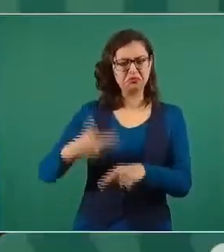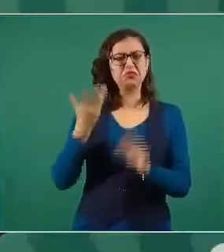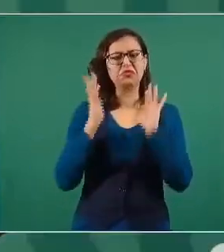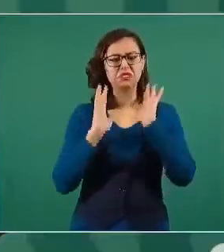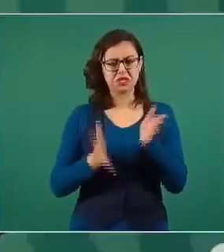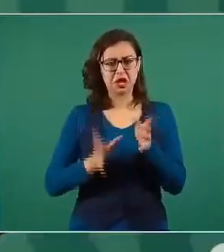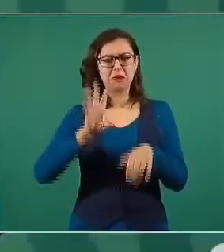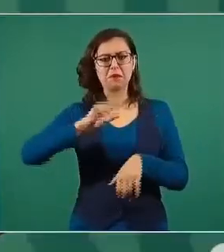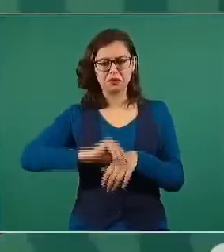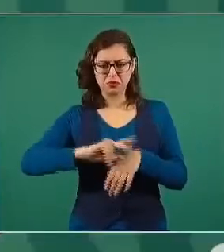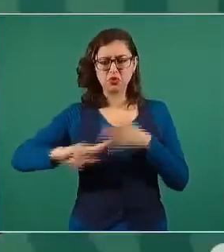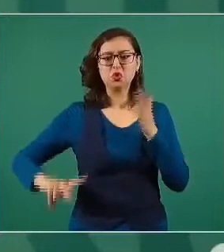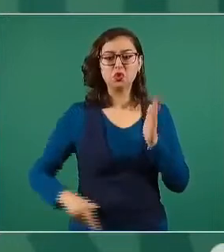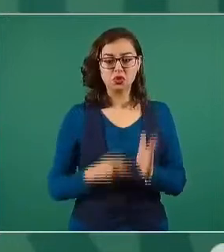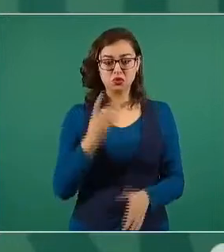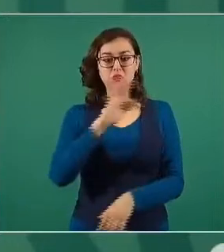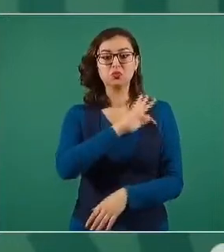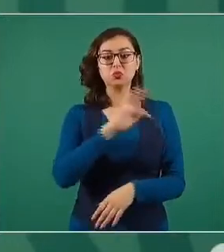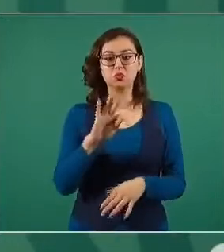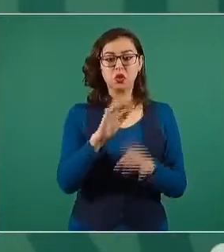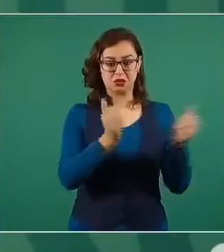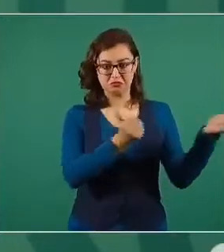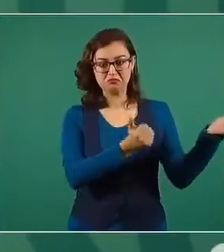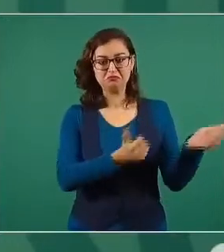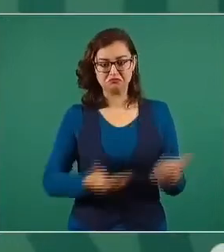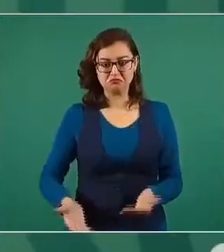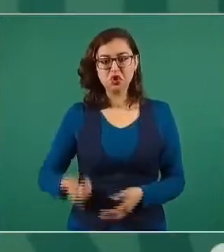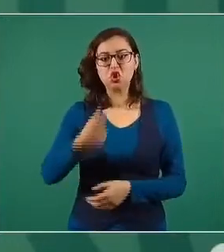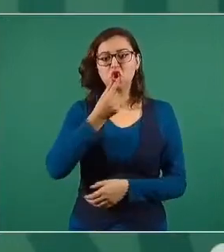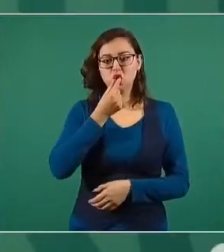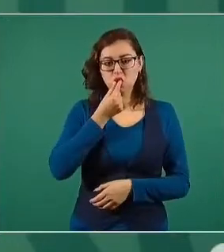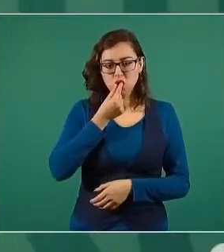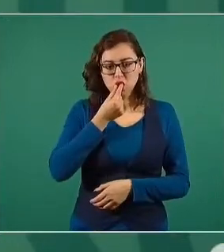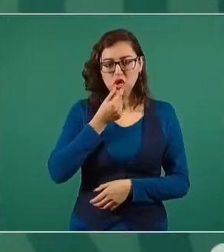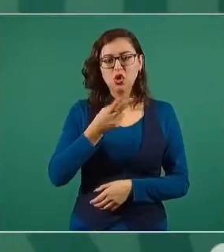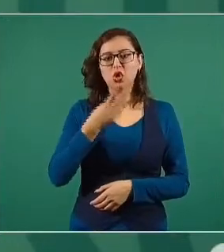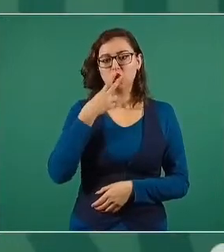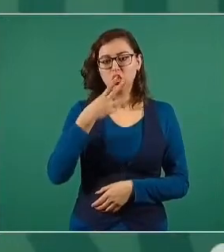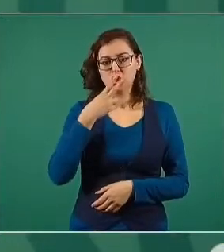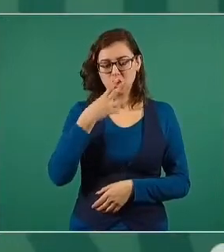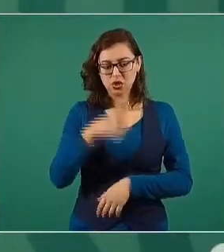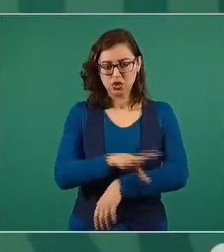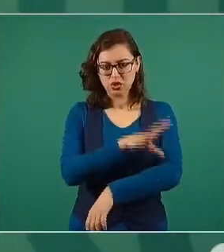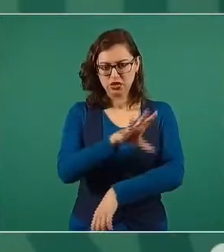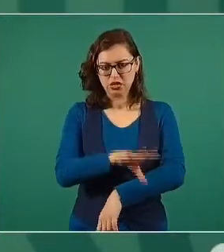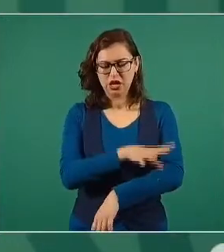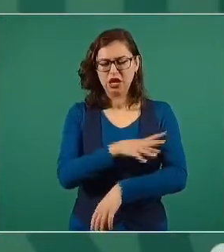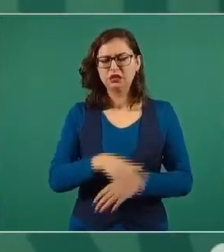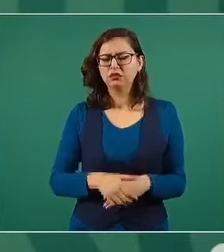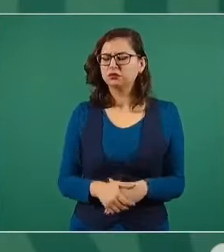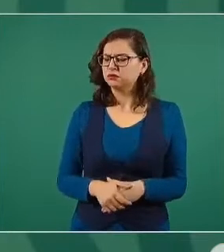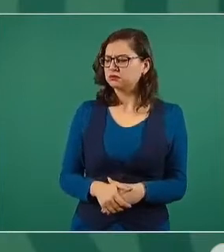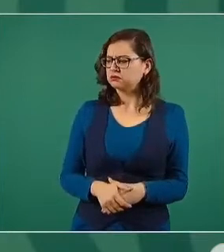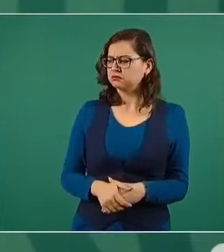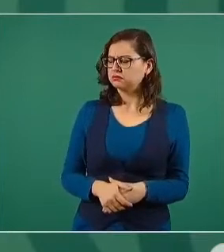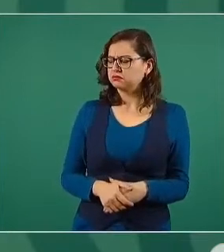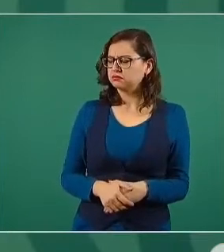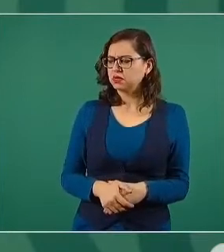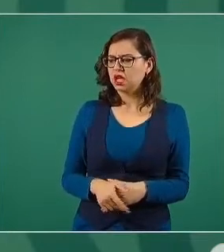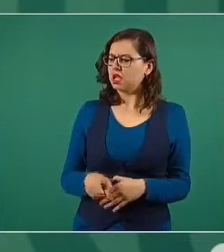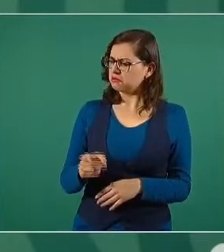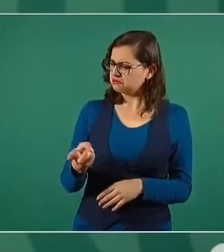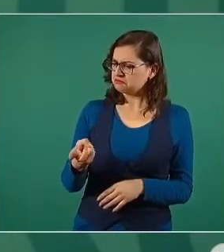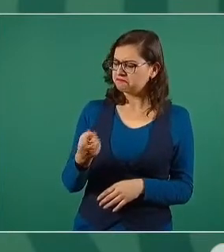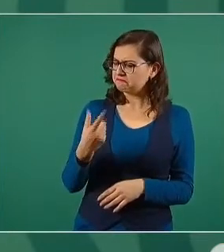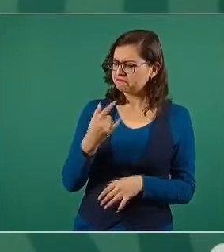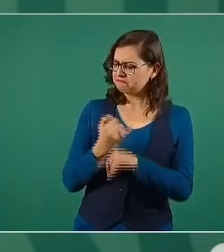electrónicos? No estoy informado sobre eso. Le voy a preguntar a la